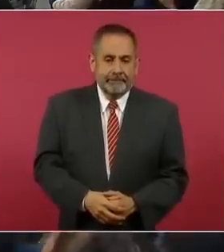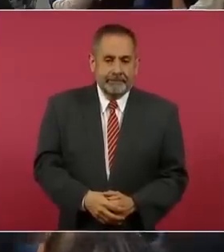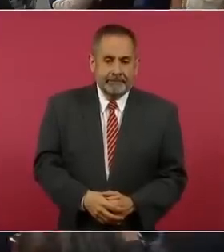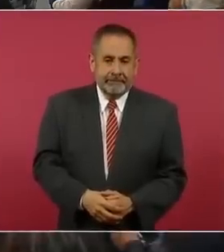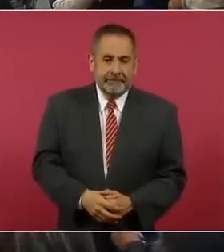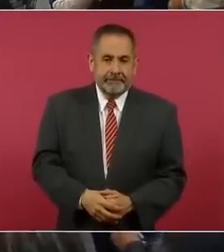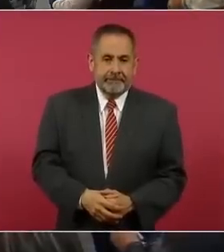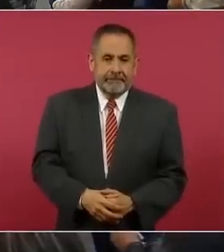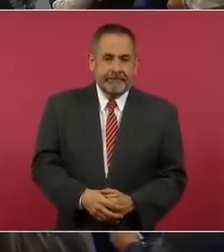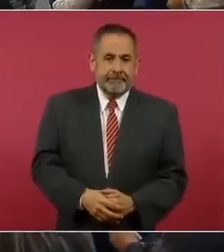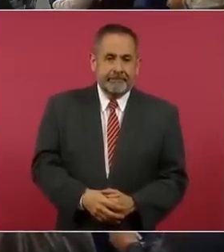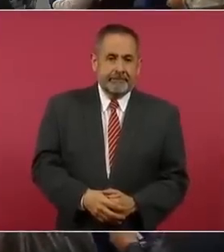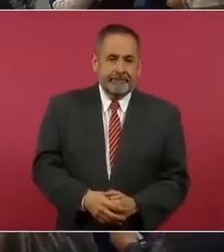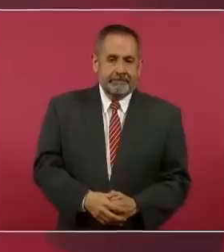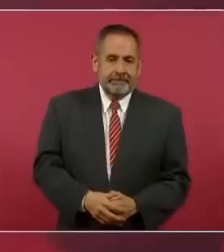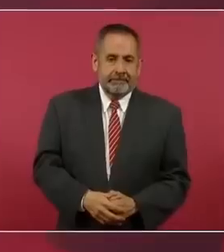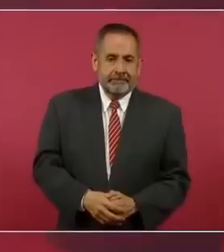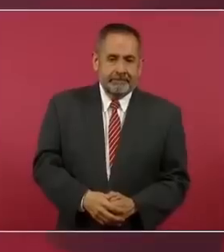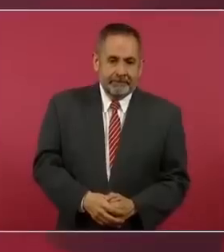Y que mejor